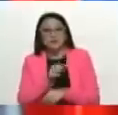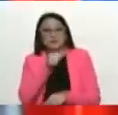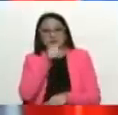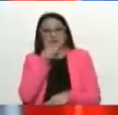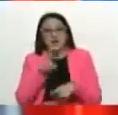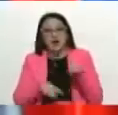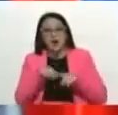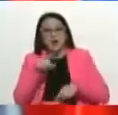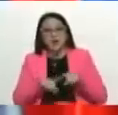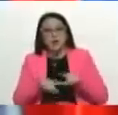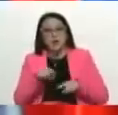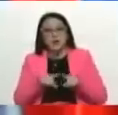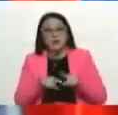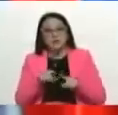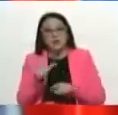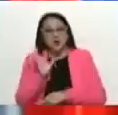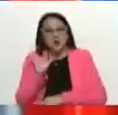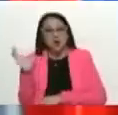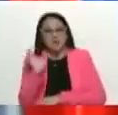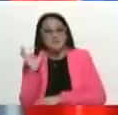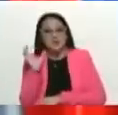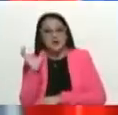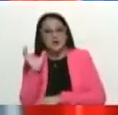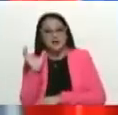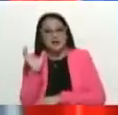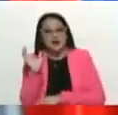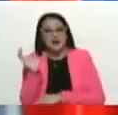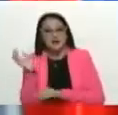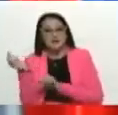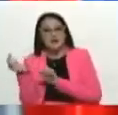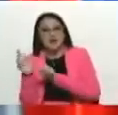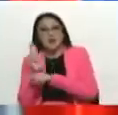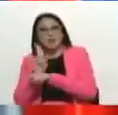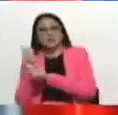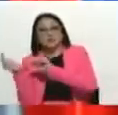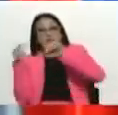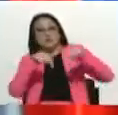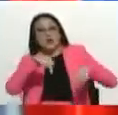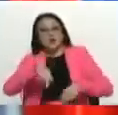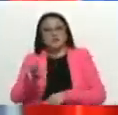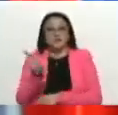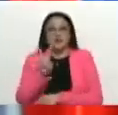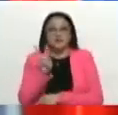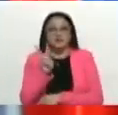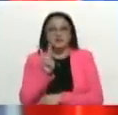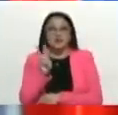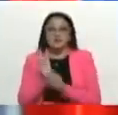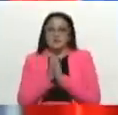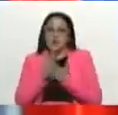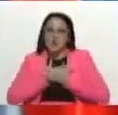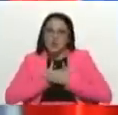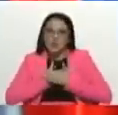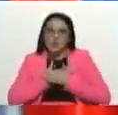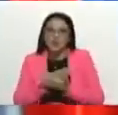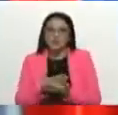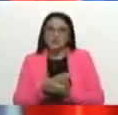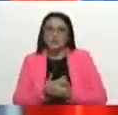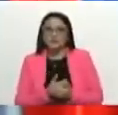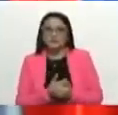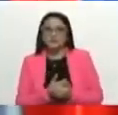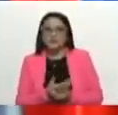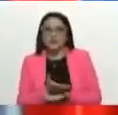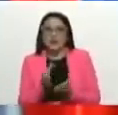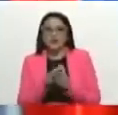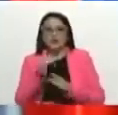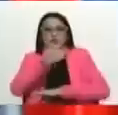prácticas colombianas en territorio venezolano. Pedimos la colaboración a todas